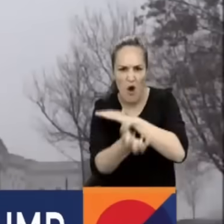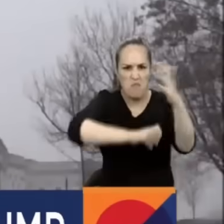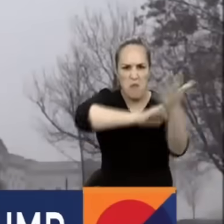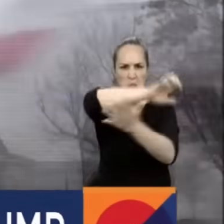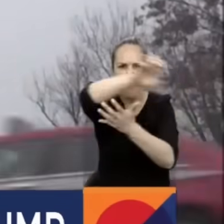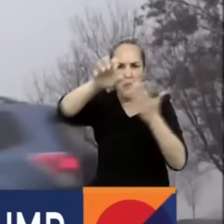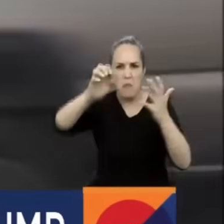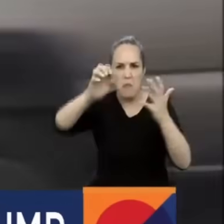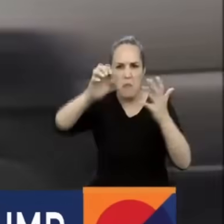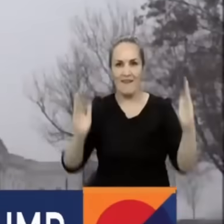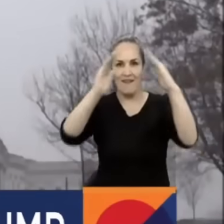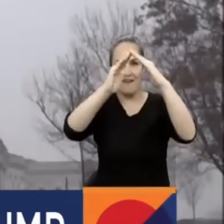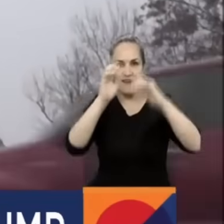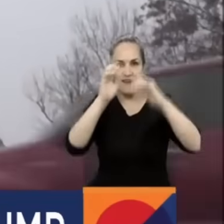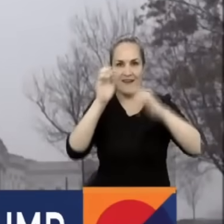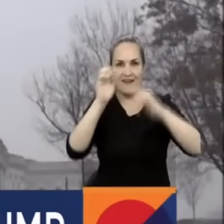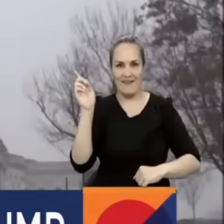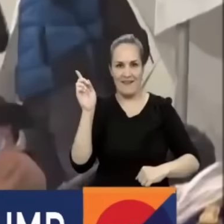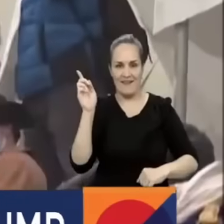globo,